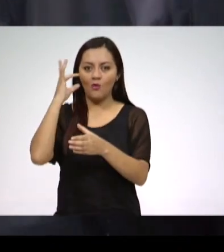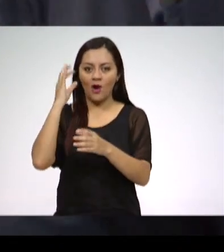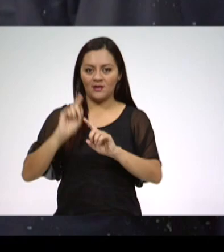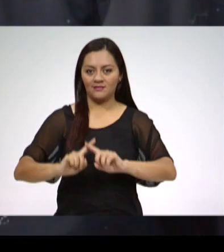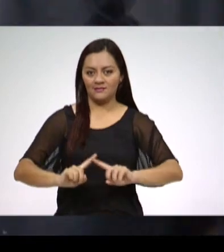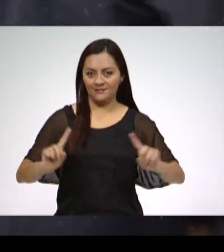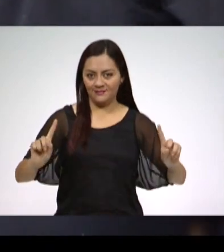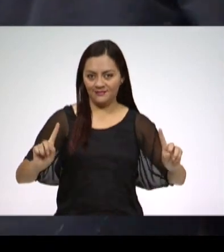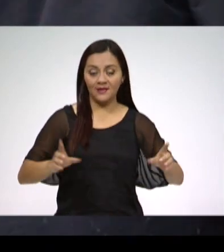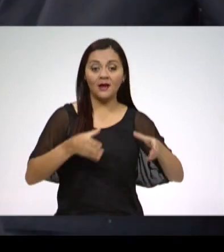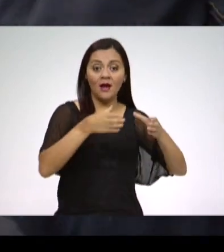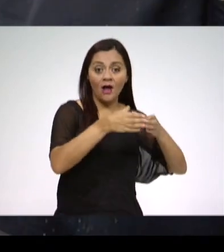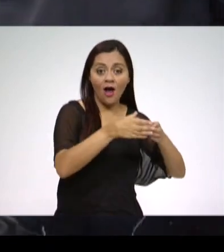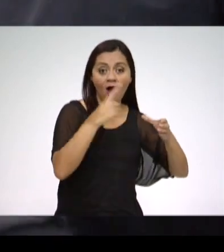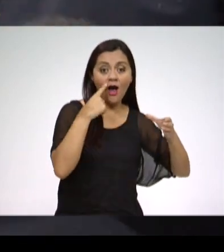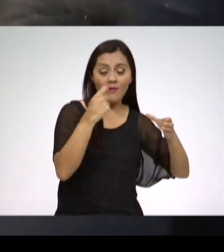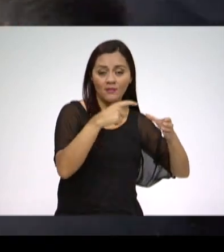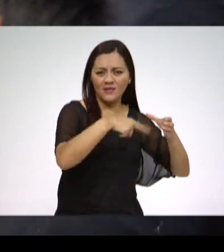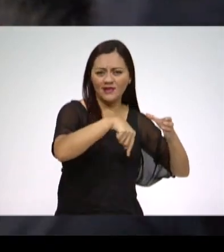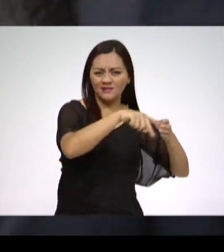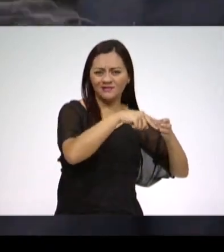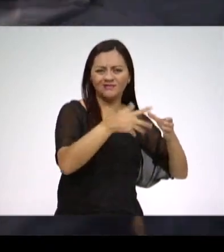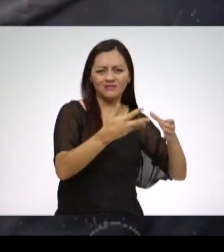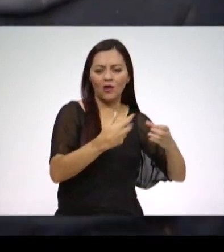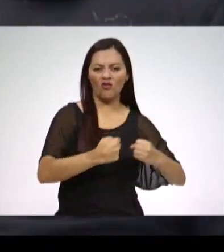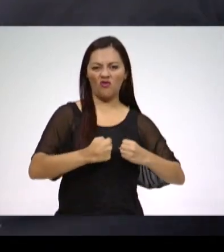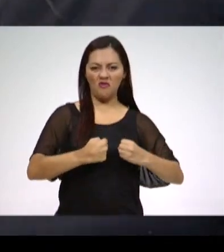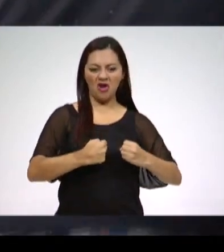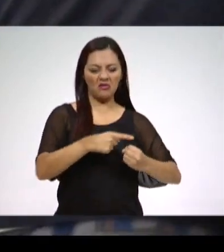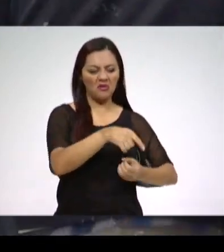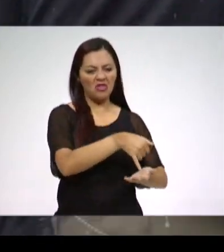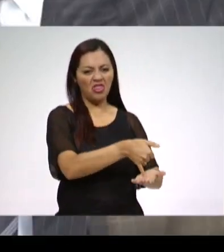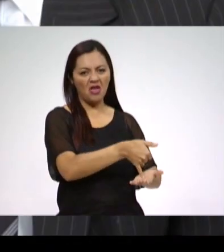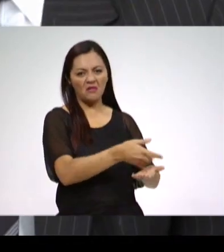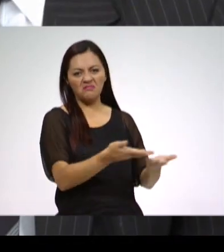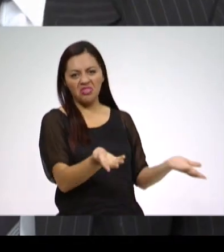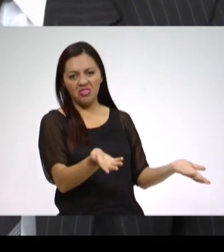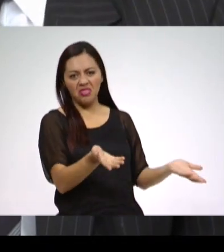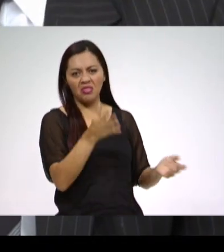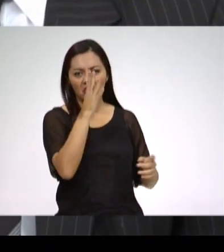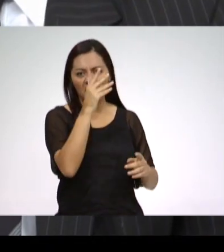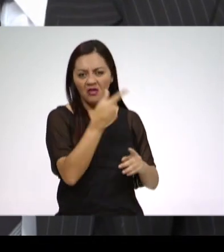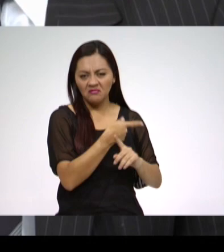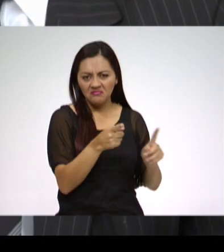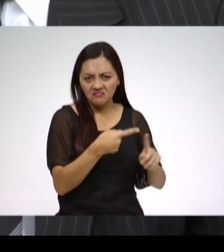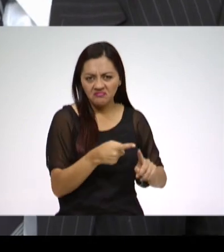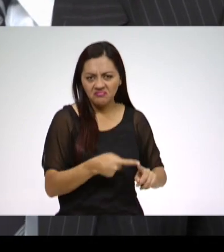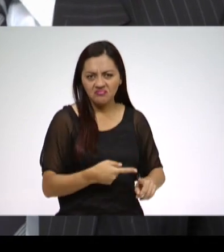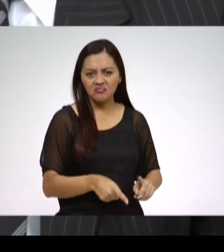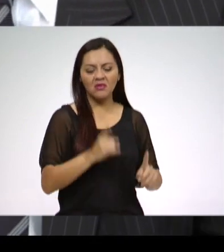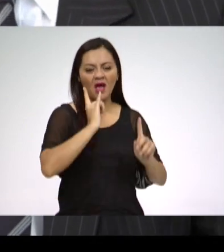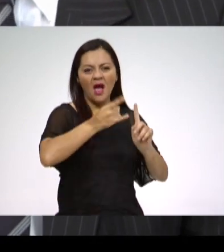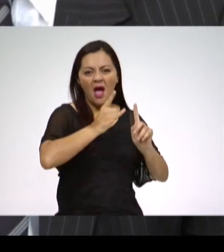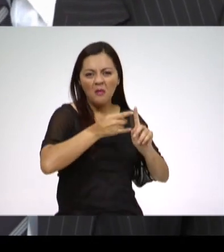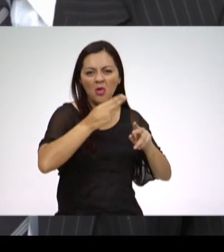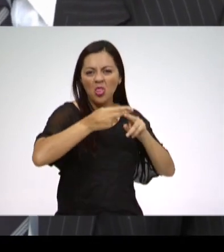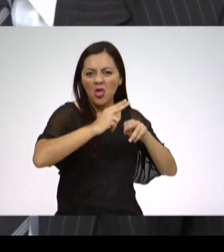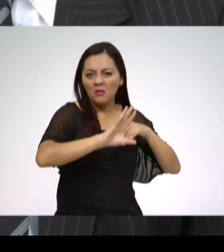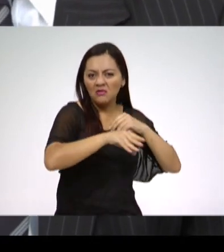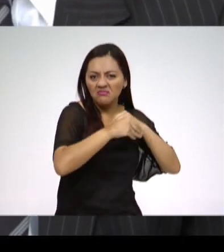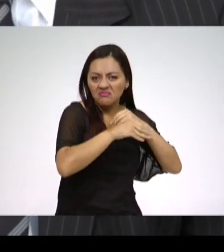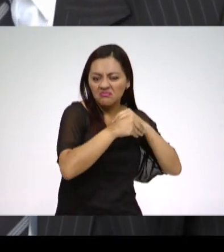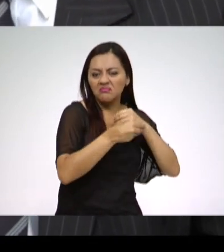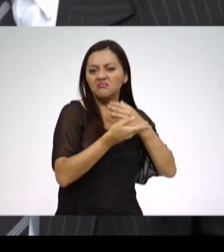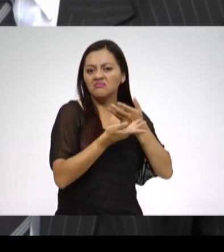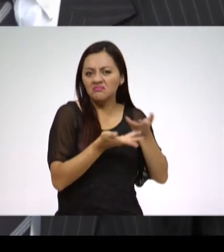el caso de los varones se ejerce más el tema de la fortaleza, la rudeza, el tema de los sobrenombres, el